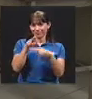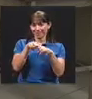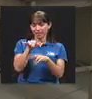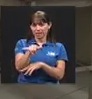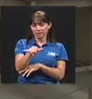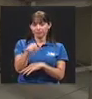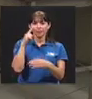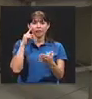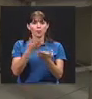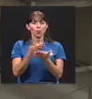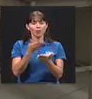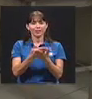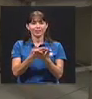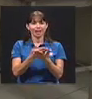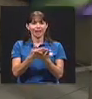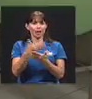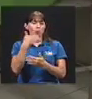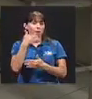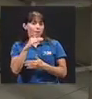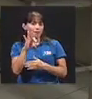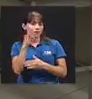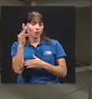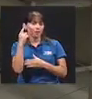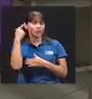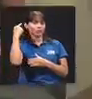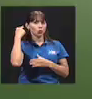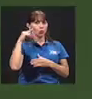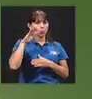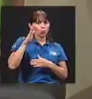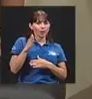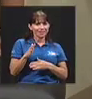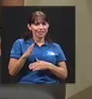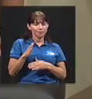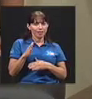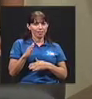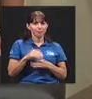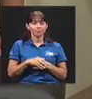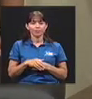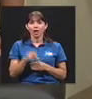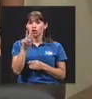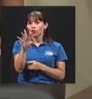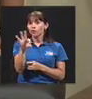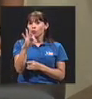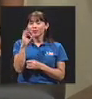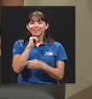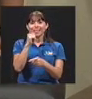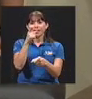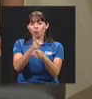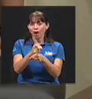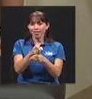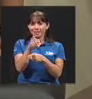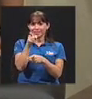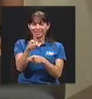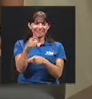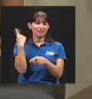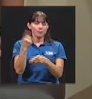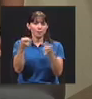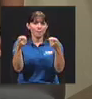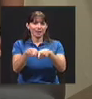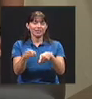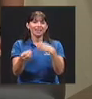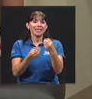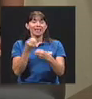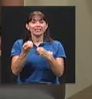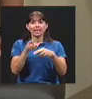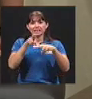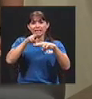nos demuestra que una mala postura tuerce la espalda. Dos posturas inadecuadas que son muy corrientes es sentarse